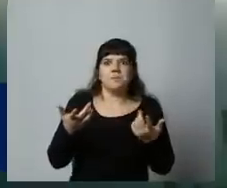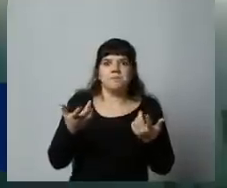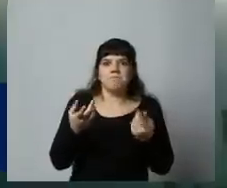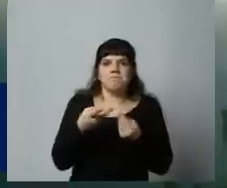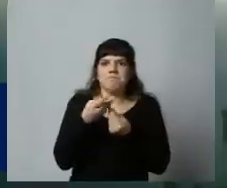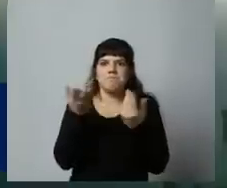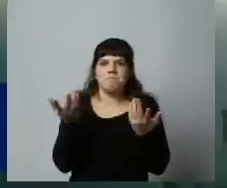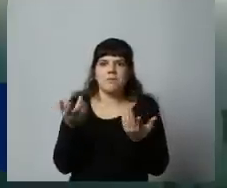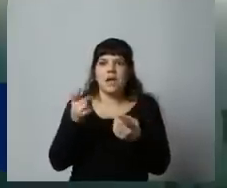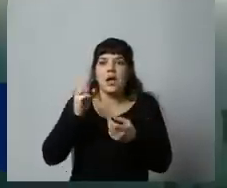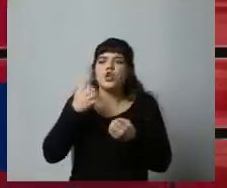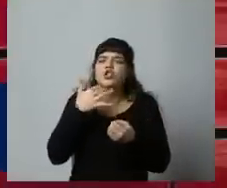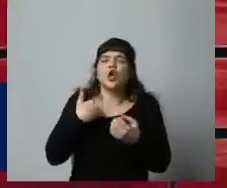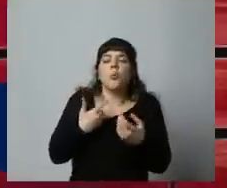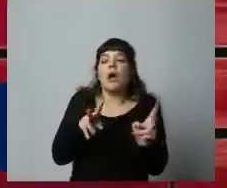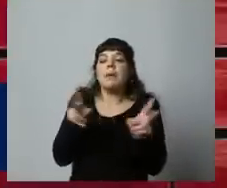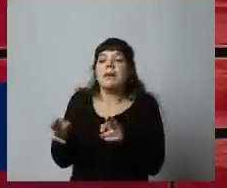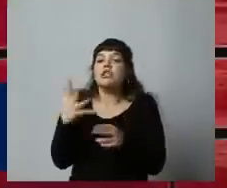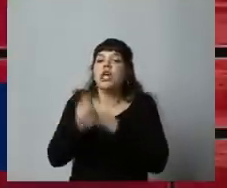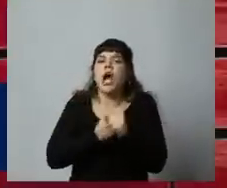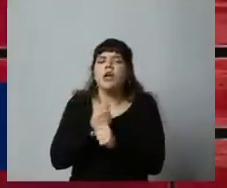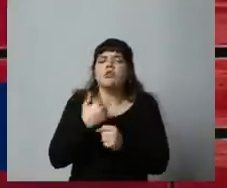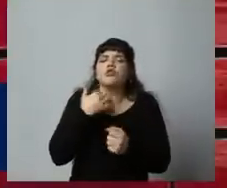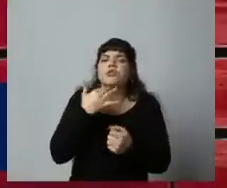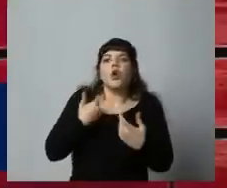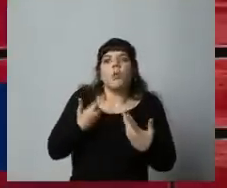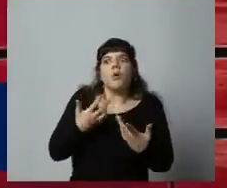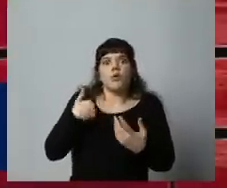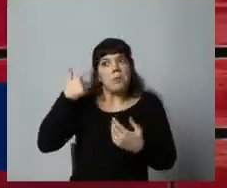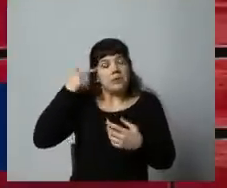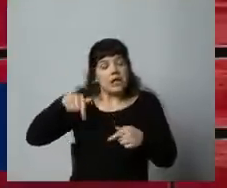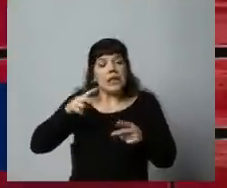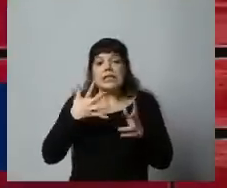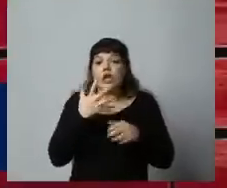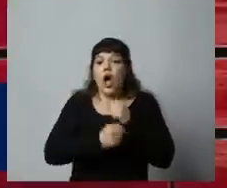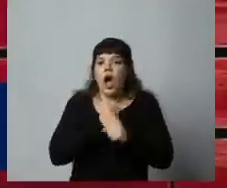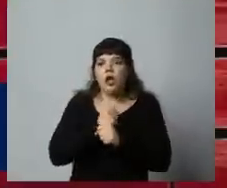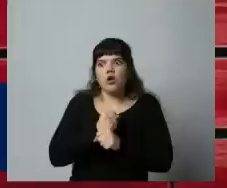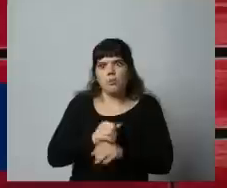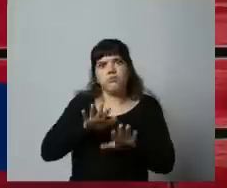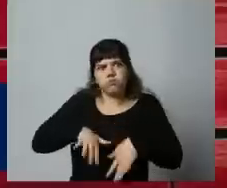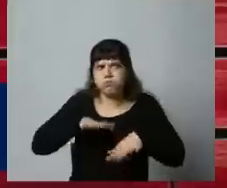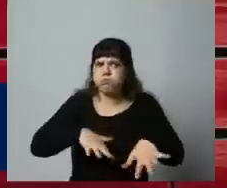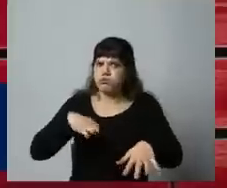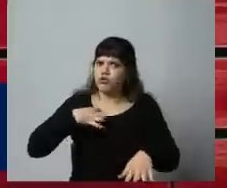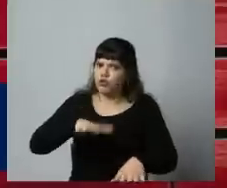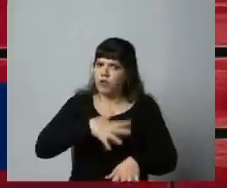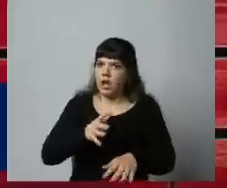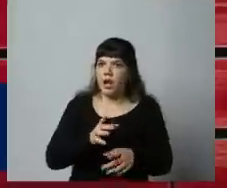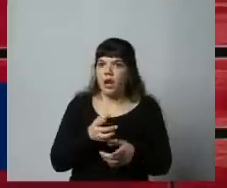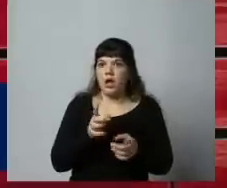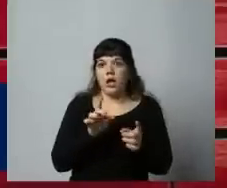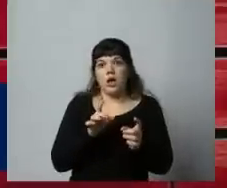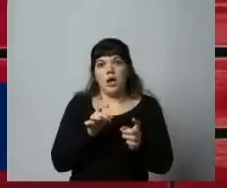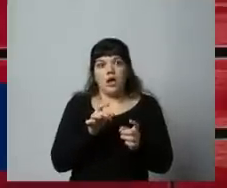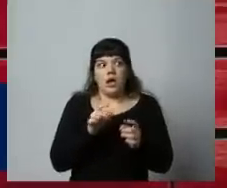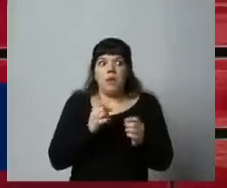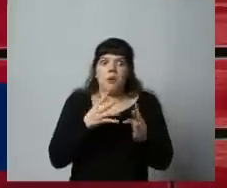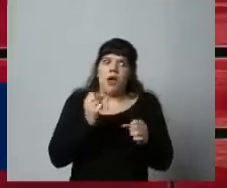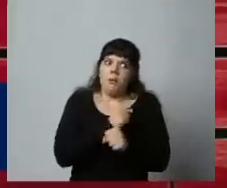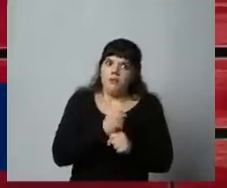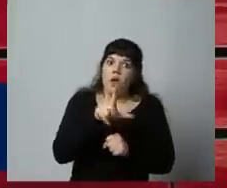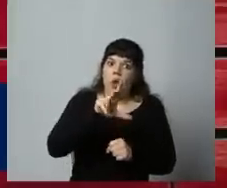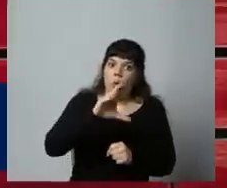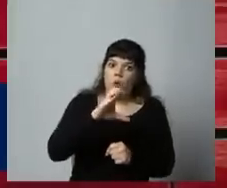visualizas que puede ser este periodo que además puede ser un periodo de mucha movilización social no en el marco de las cosas que se han aprobado en la Lu no deja de ser algo que